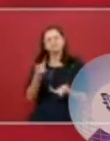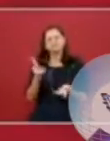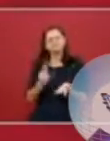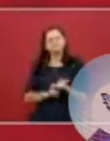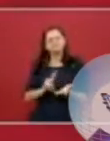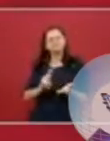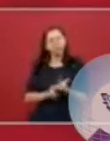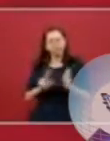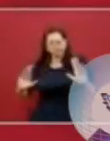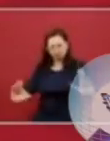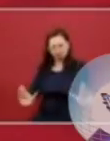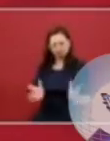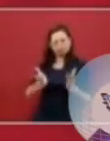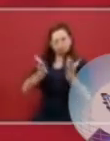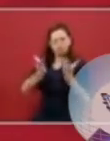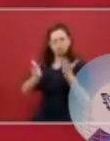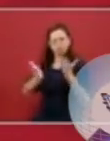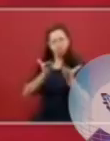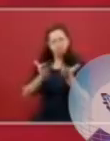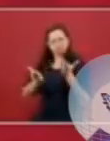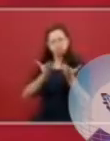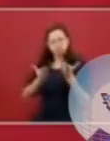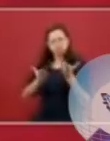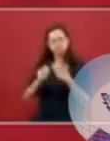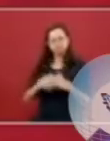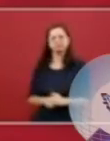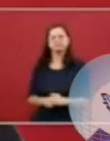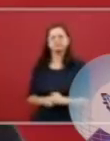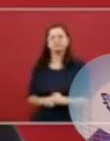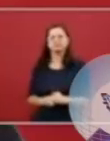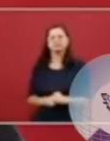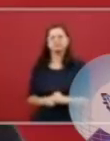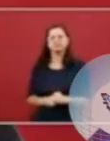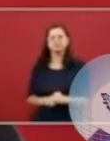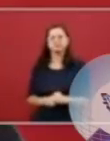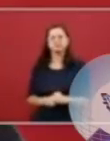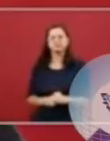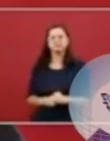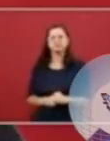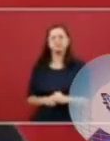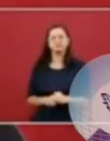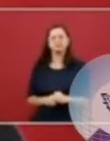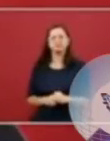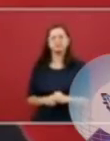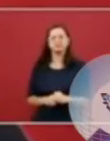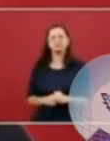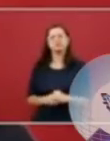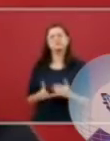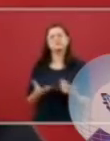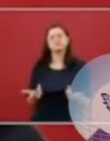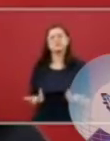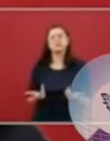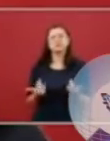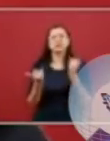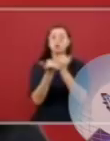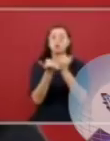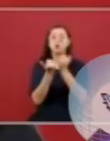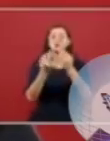se cotejen, ¿no?, las informaciones. Lo importante es también, como lo